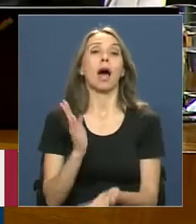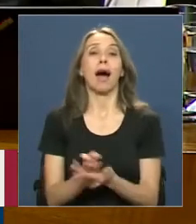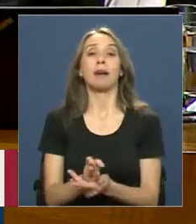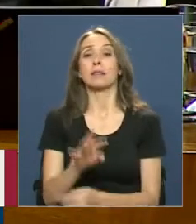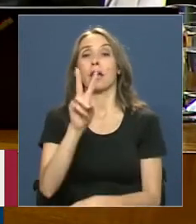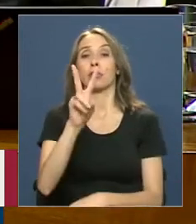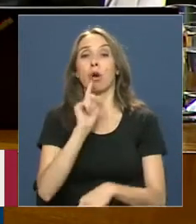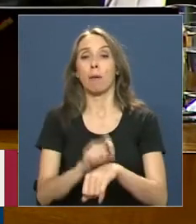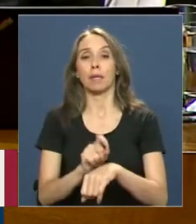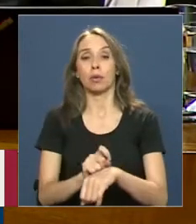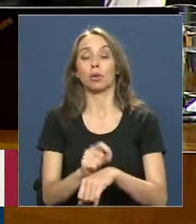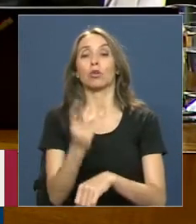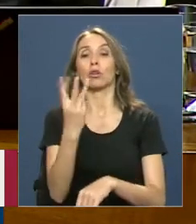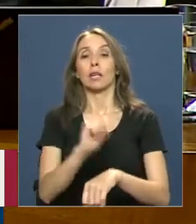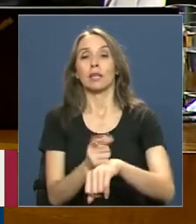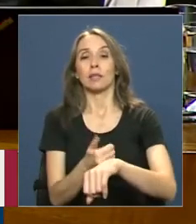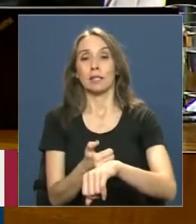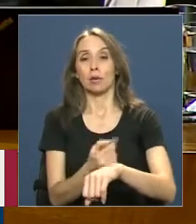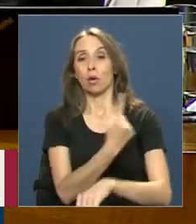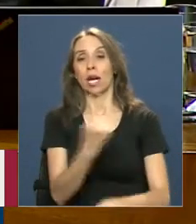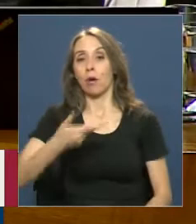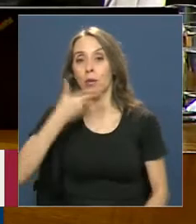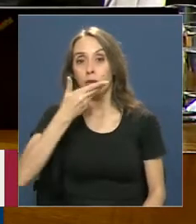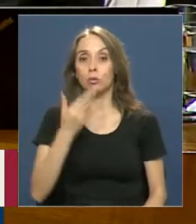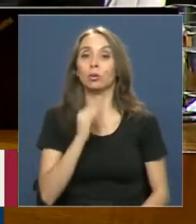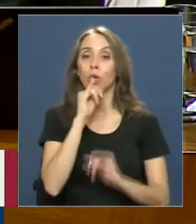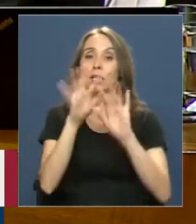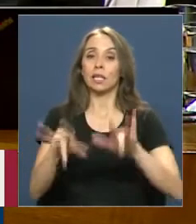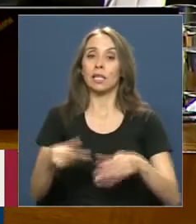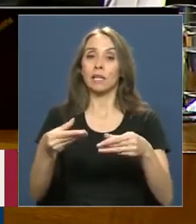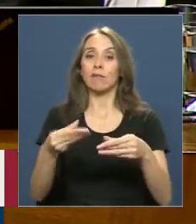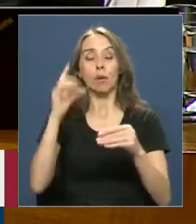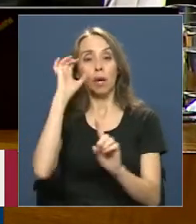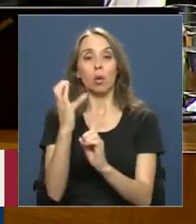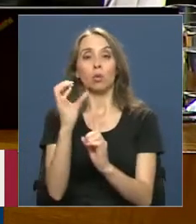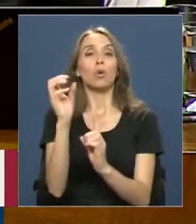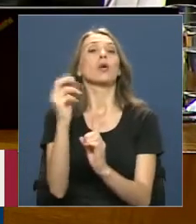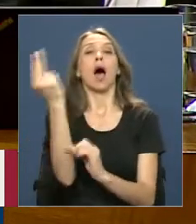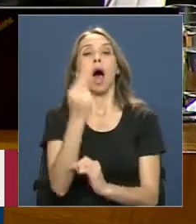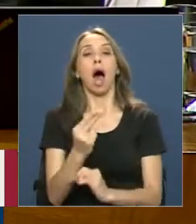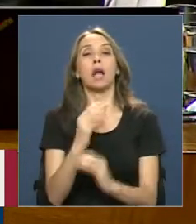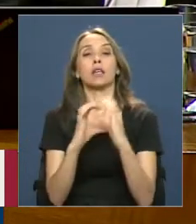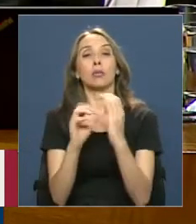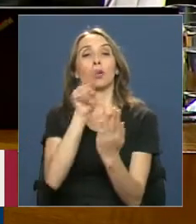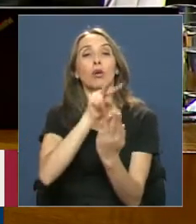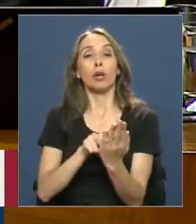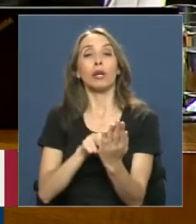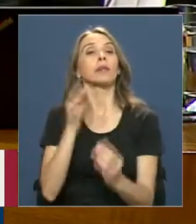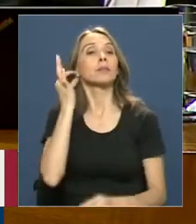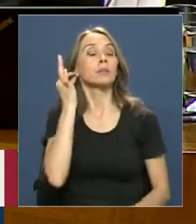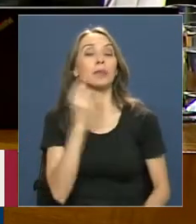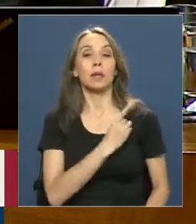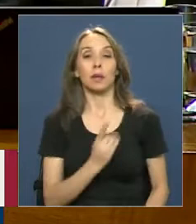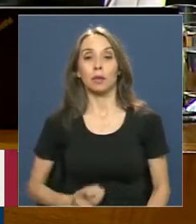a 2 minutos 30 segundos. Rinde el informe de la Comisión de Culturas, Artes y Comunicaciones la